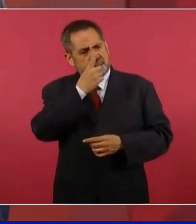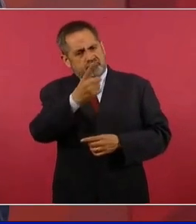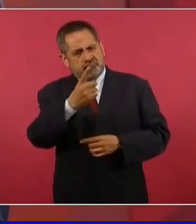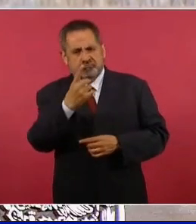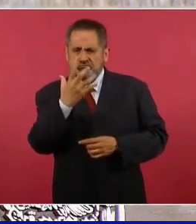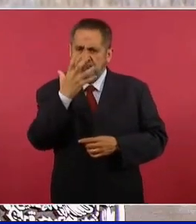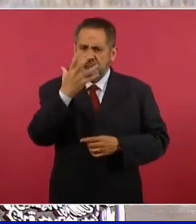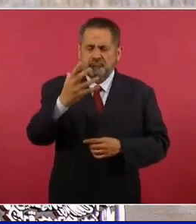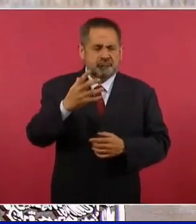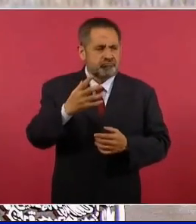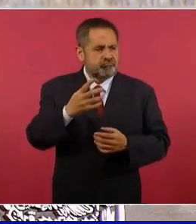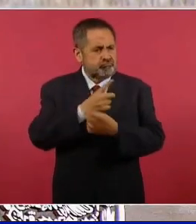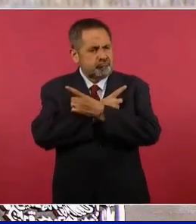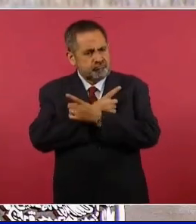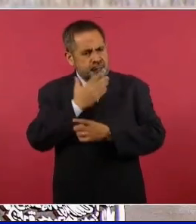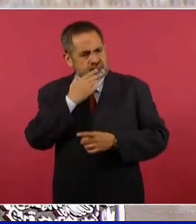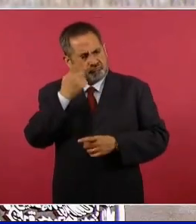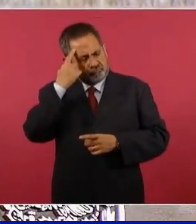autoridad política.